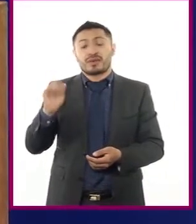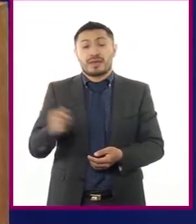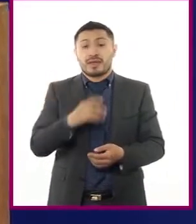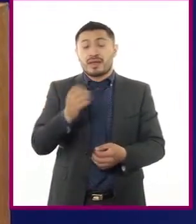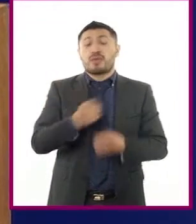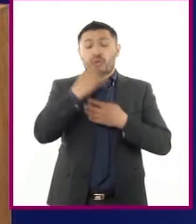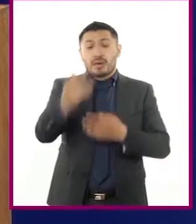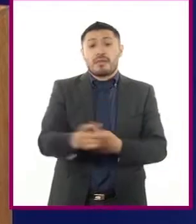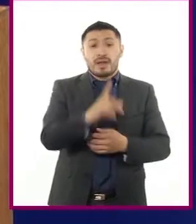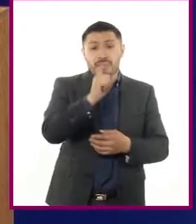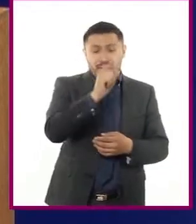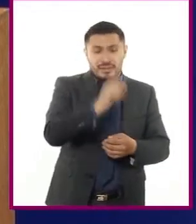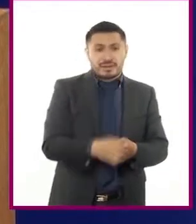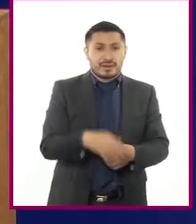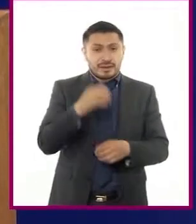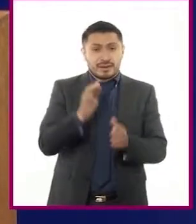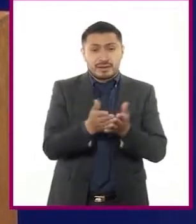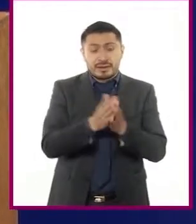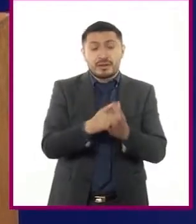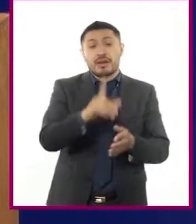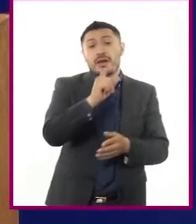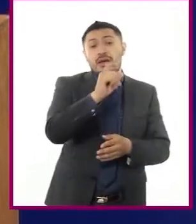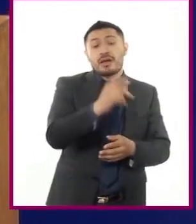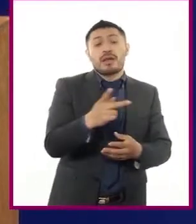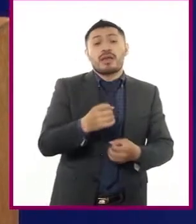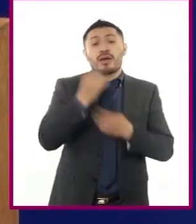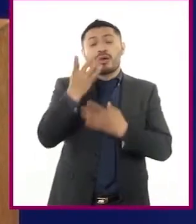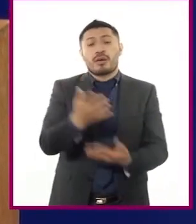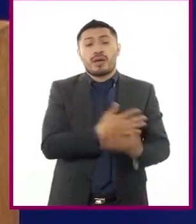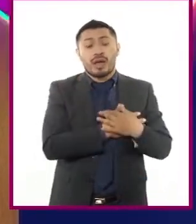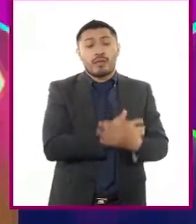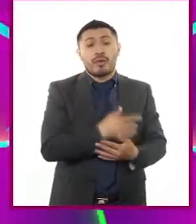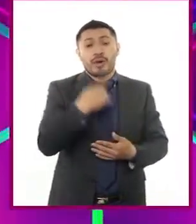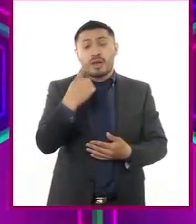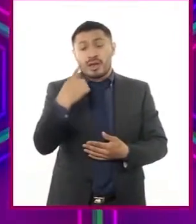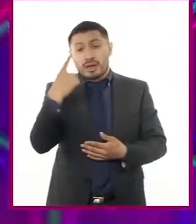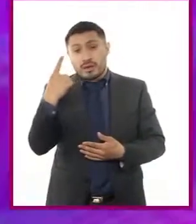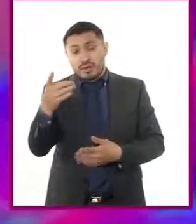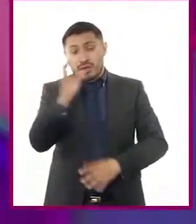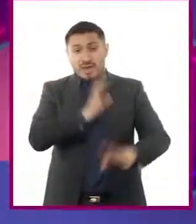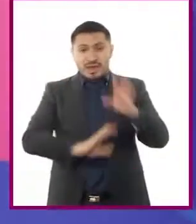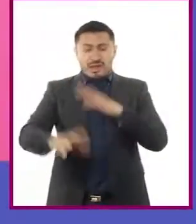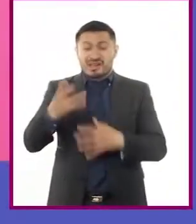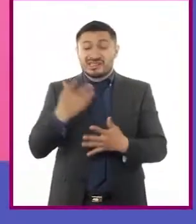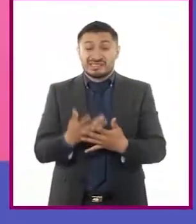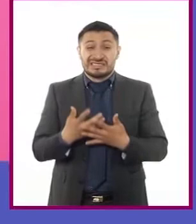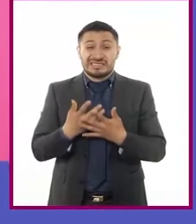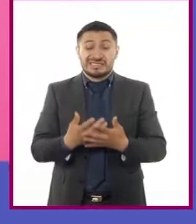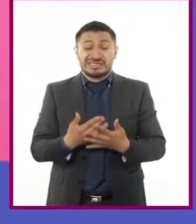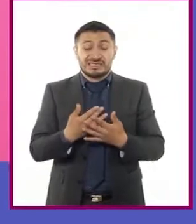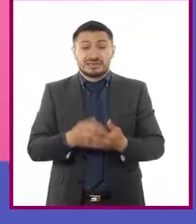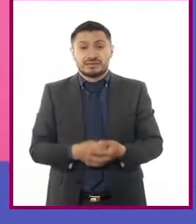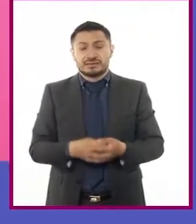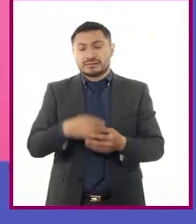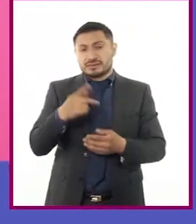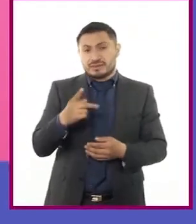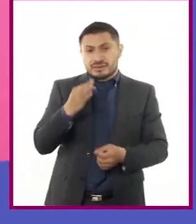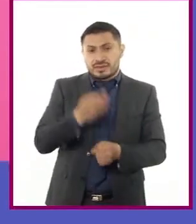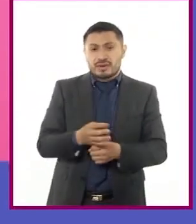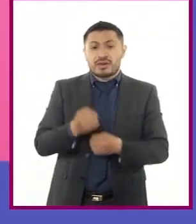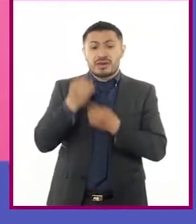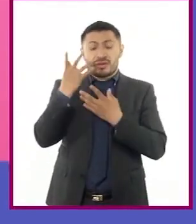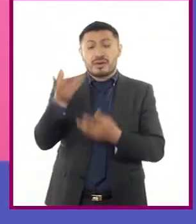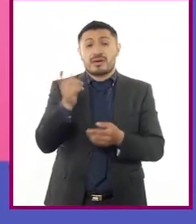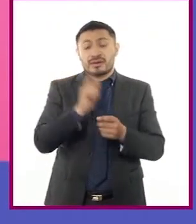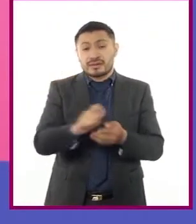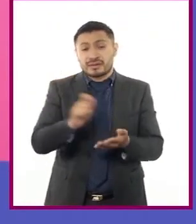libro 20 poemas de amor y una canción desesperada. El poema que vamos a reseñar es el poema